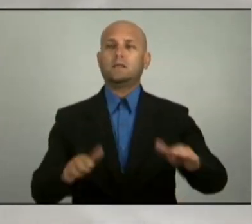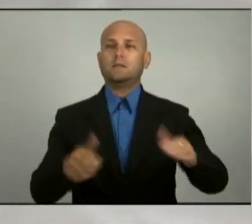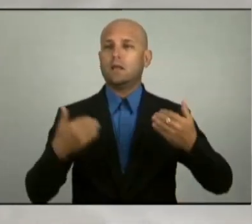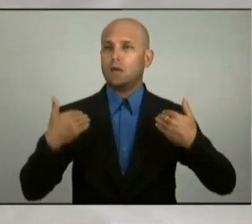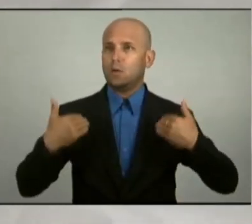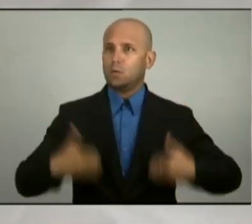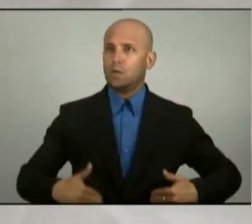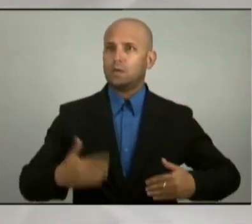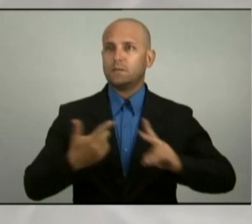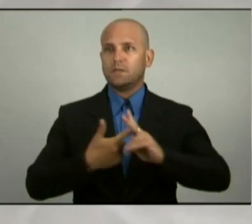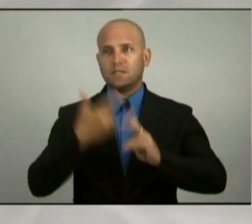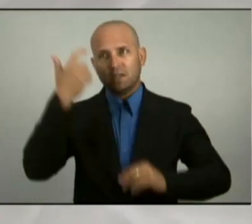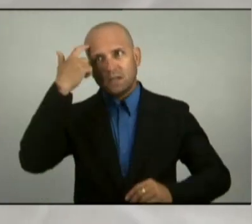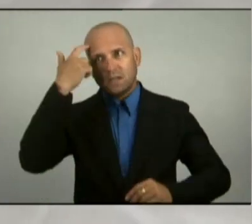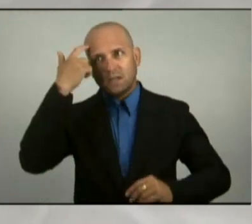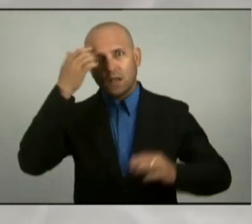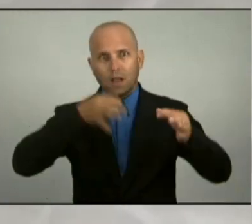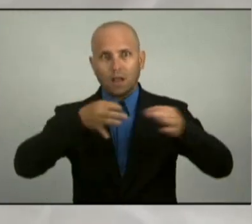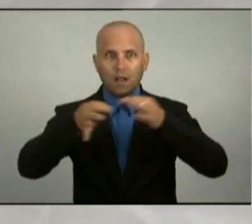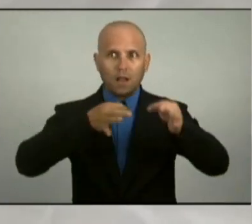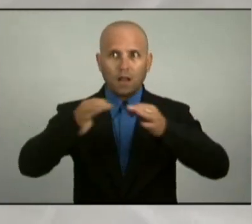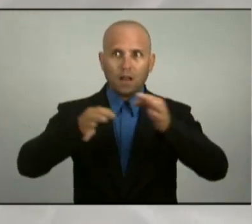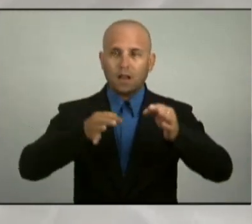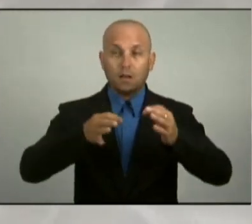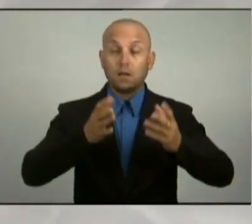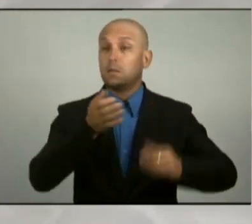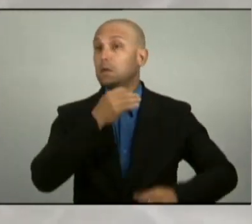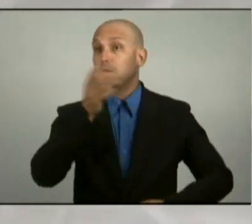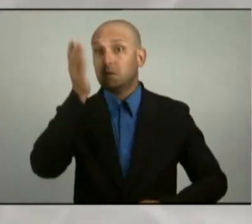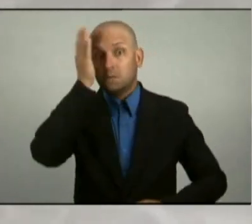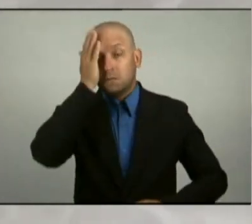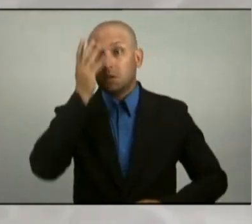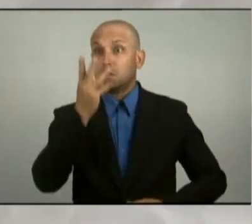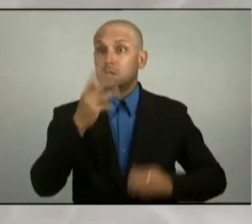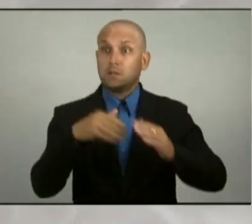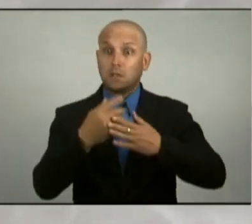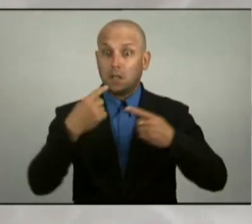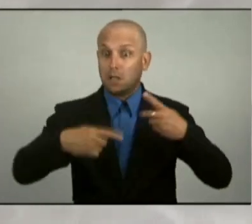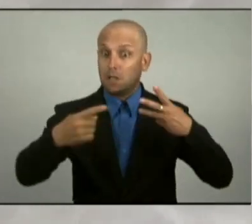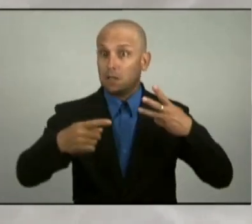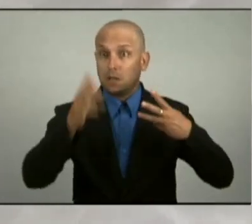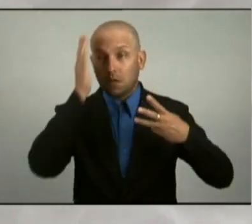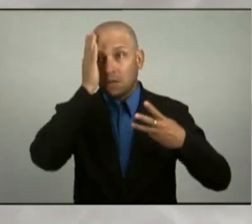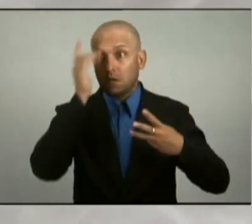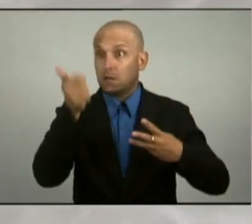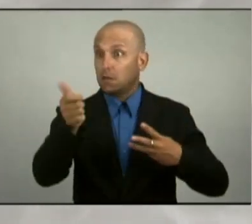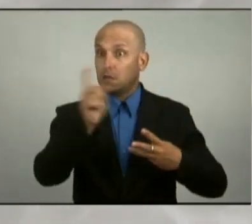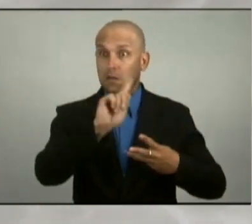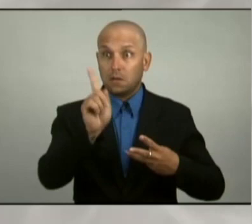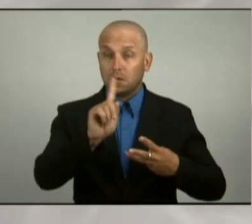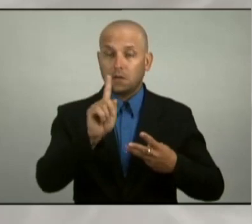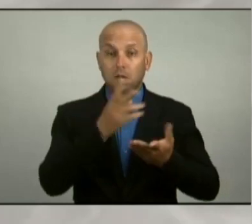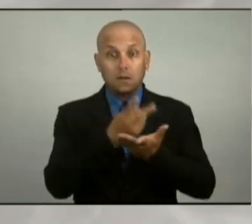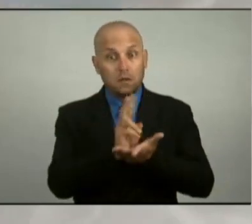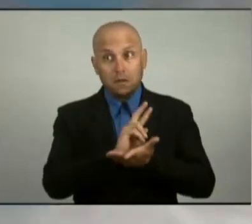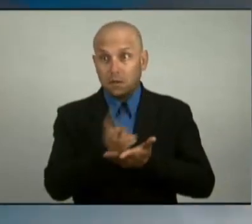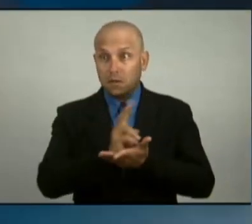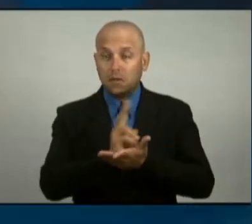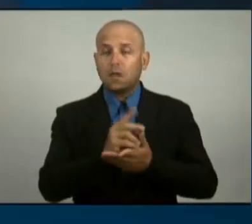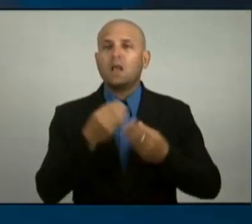la actividad diaria no se puede vivir mucho tiempo sin dormir más de 3 días sin conciliar el sueño en absoluto puede tener